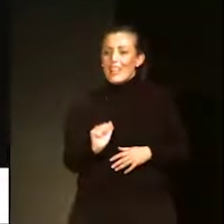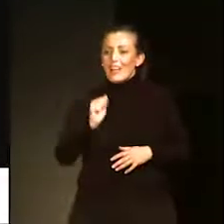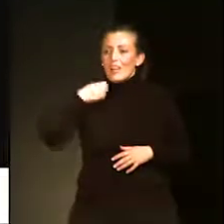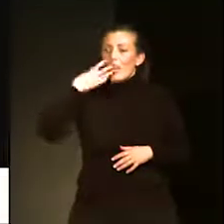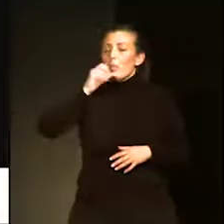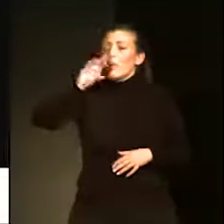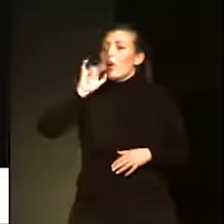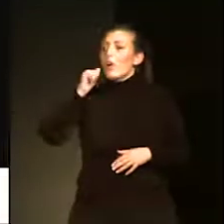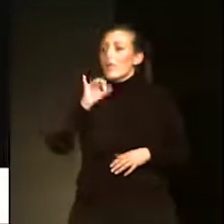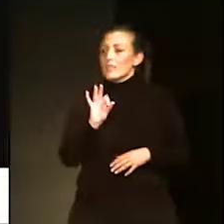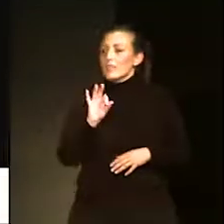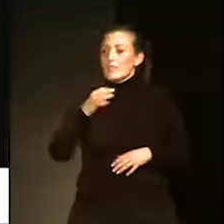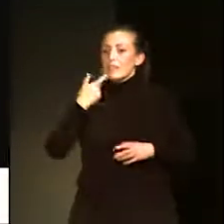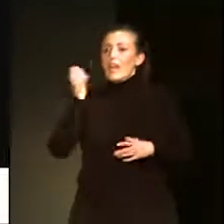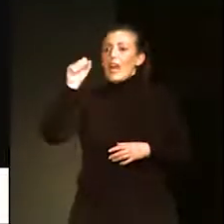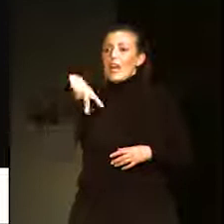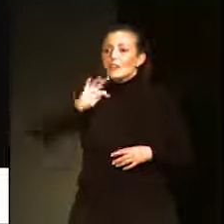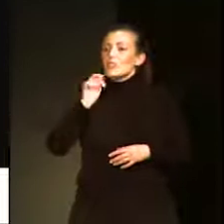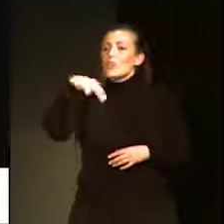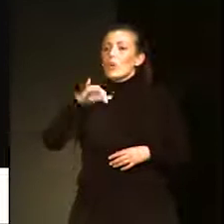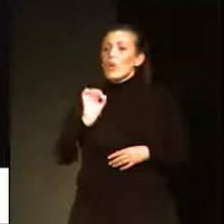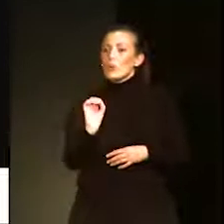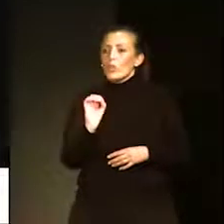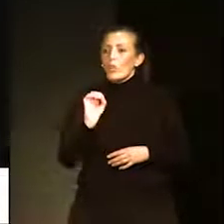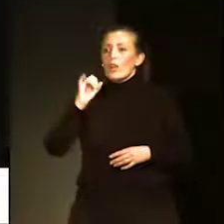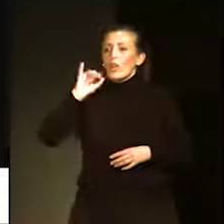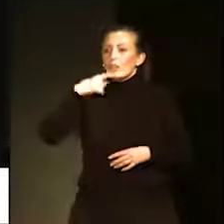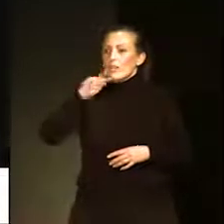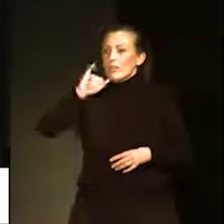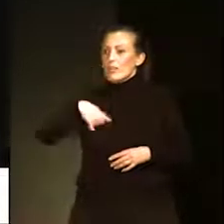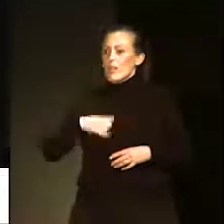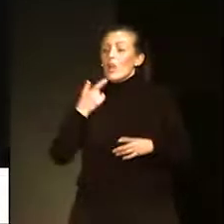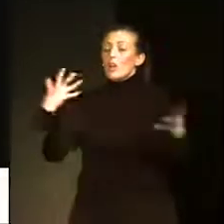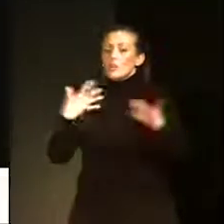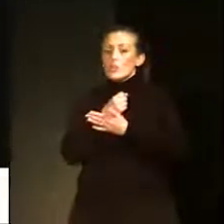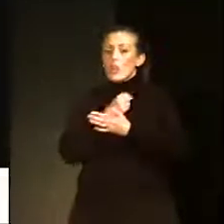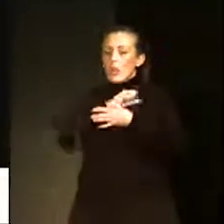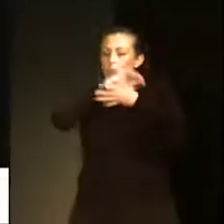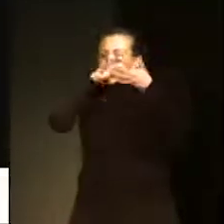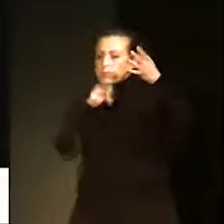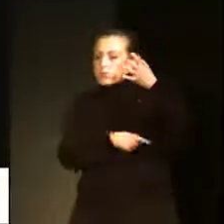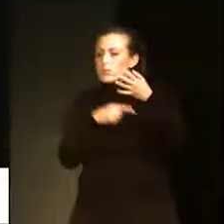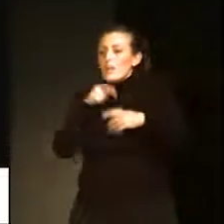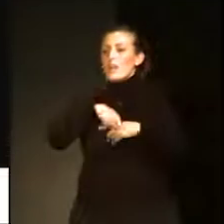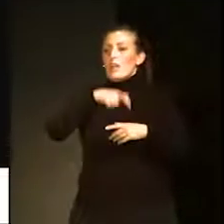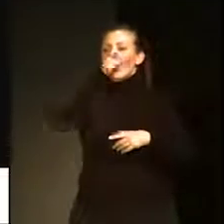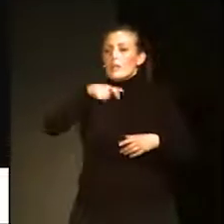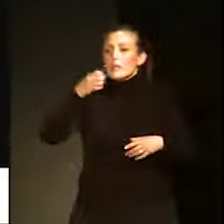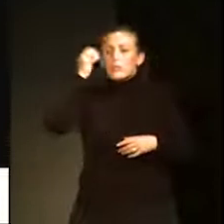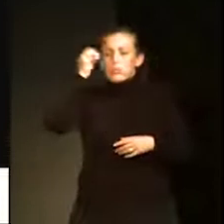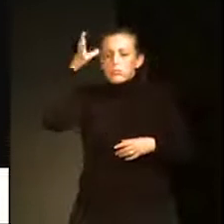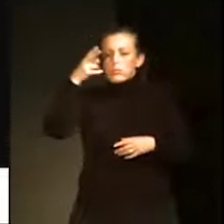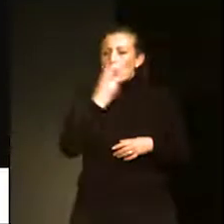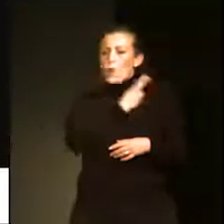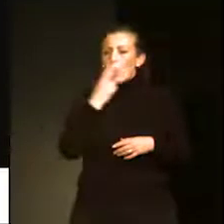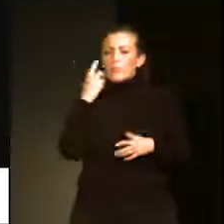y Boris Pavlovich, Antonio Quilet y Eliot Baeza. Todos ellos suman un enorme talento y compromiso con